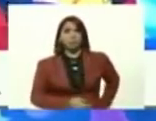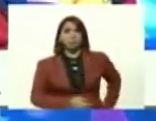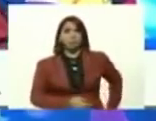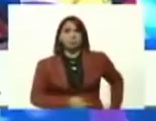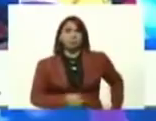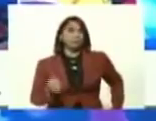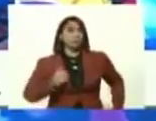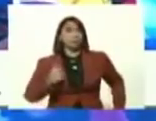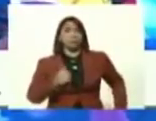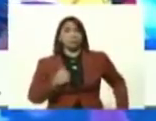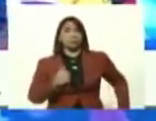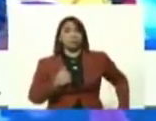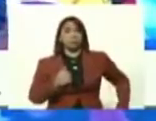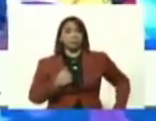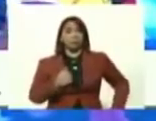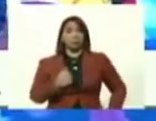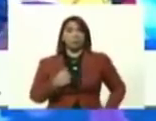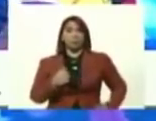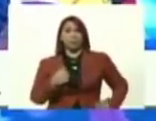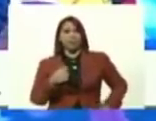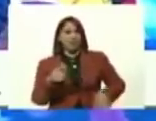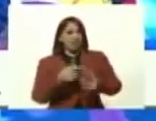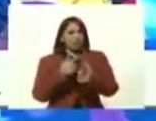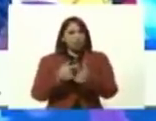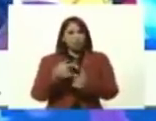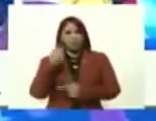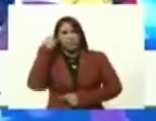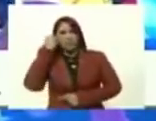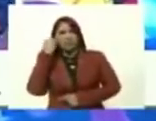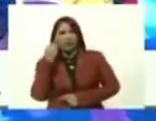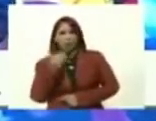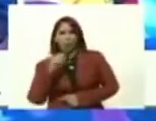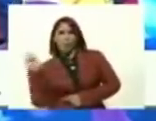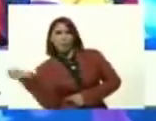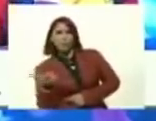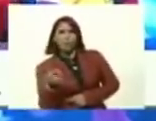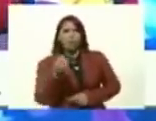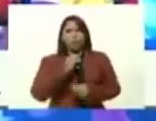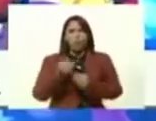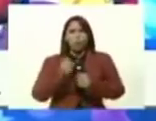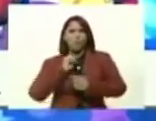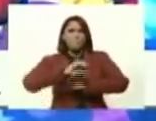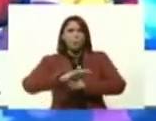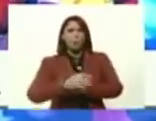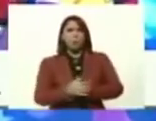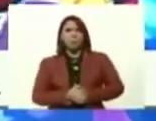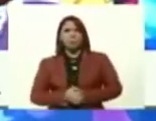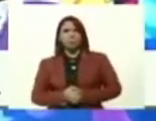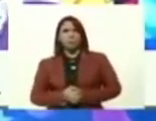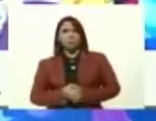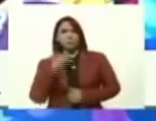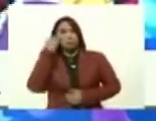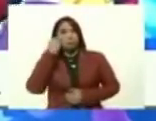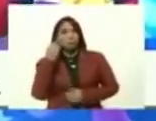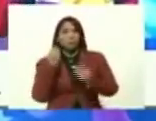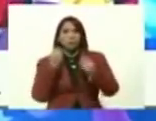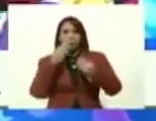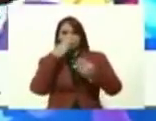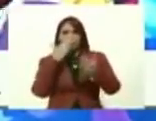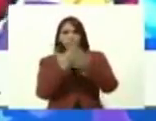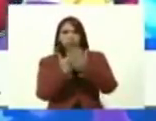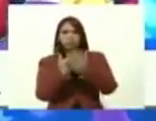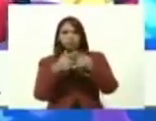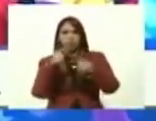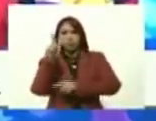sea. Entonces uno pensar, a este le voy a tirar curva por aquí, a este le tiro la recta adentro. Pensar cómo enfrentar al adversario,